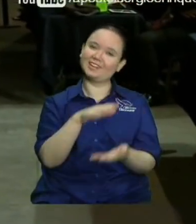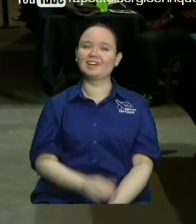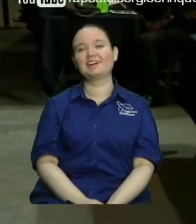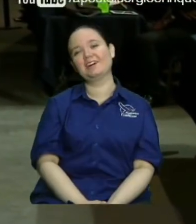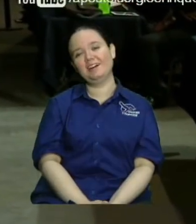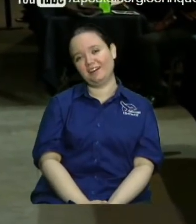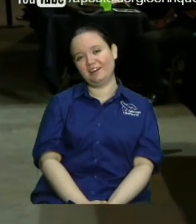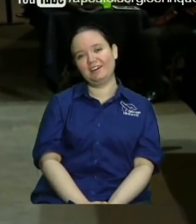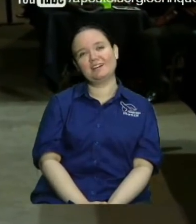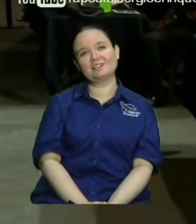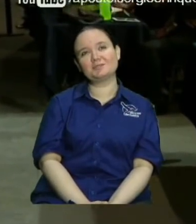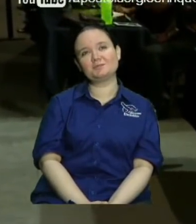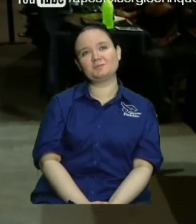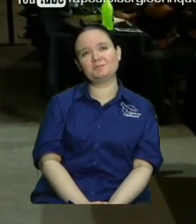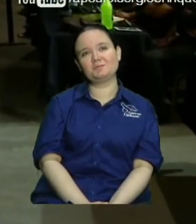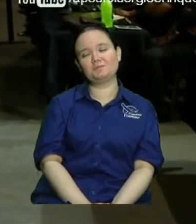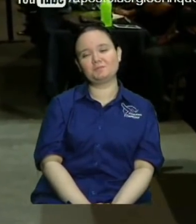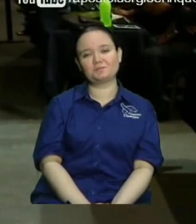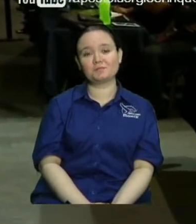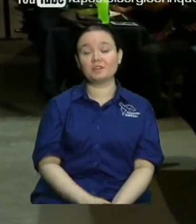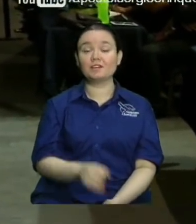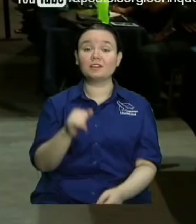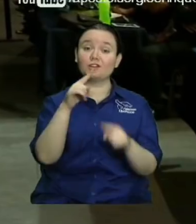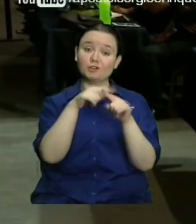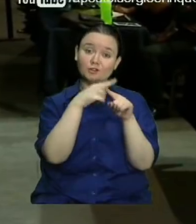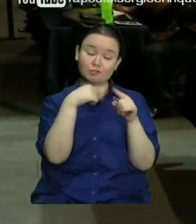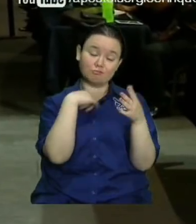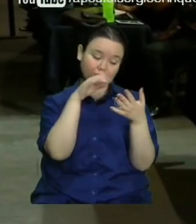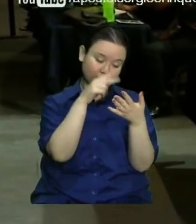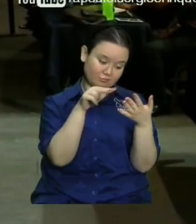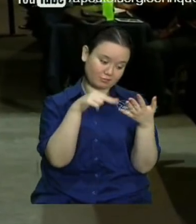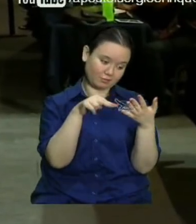cabecear. Me dormí.